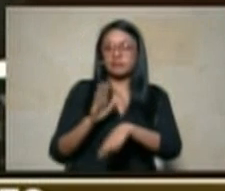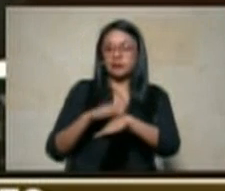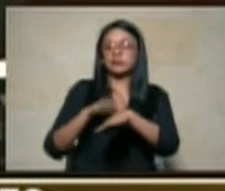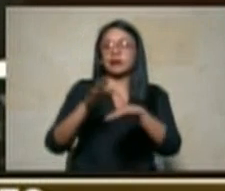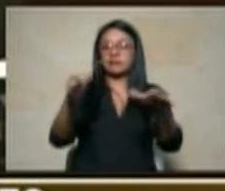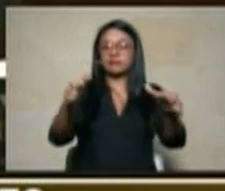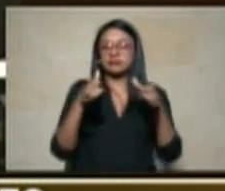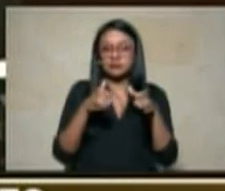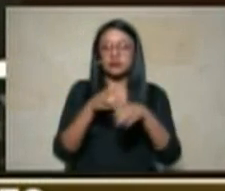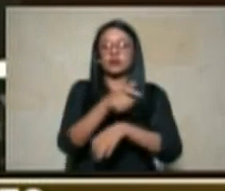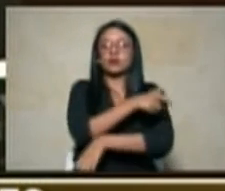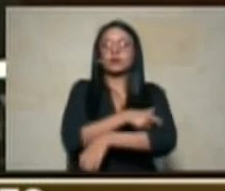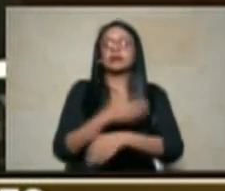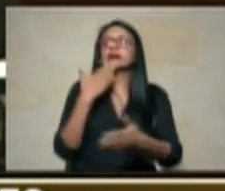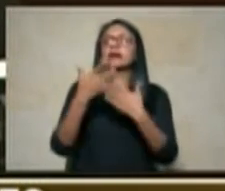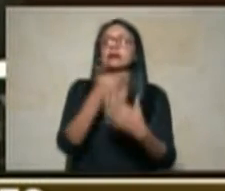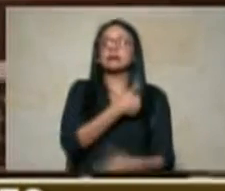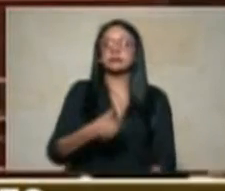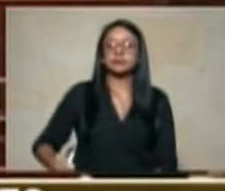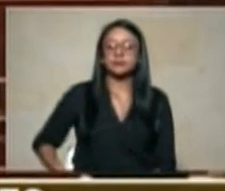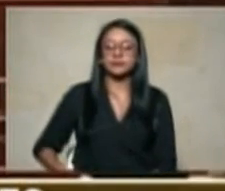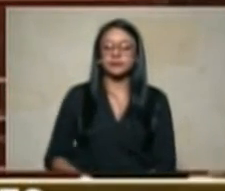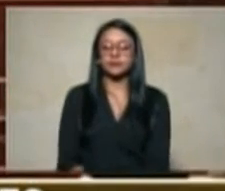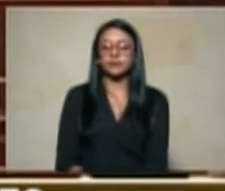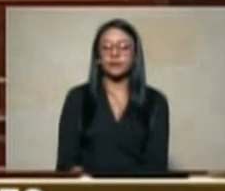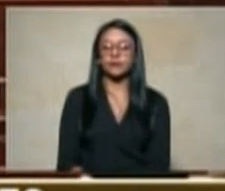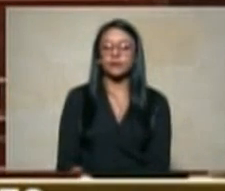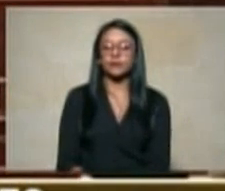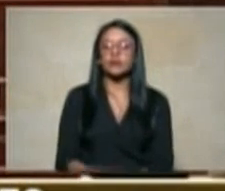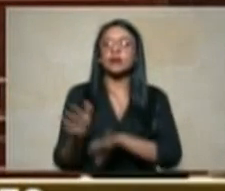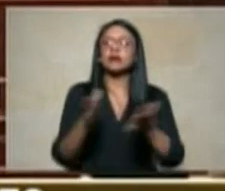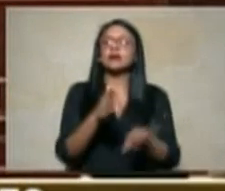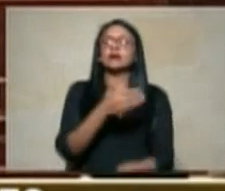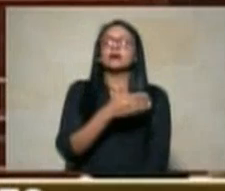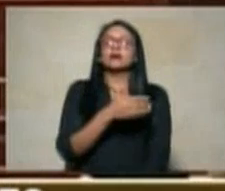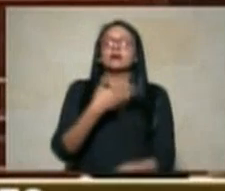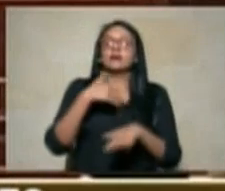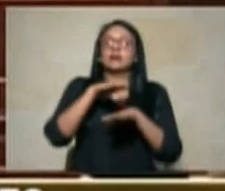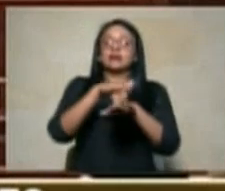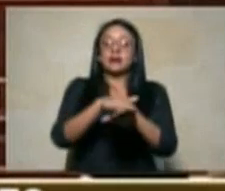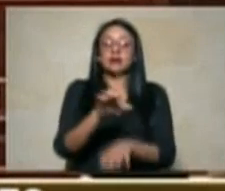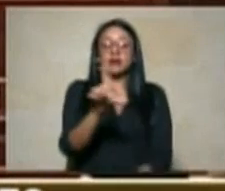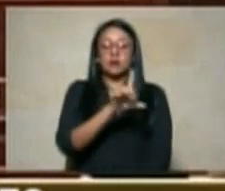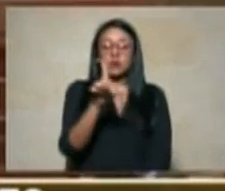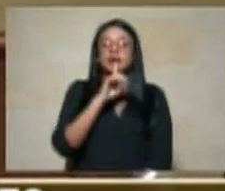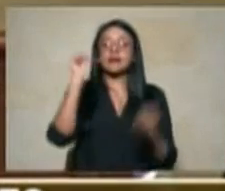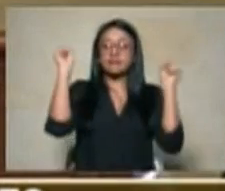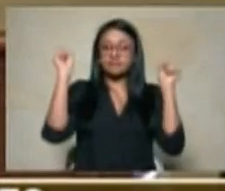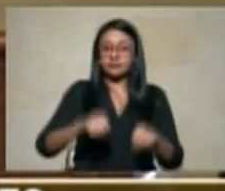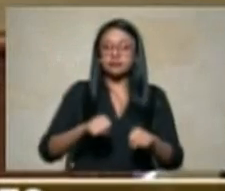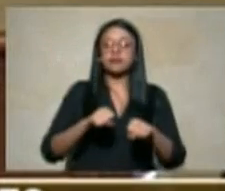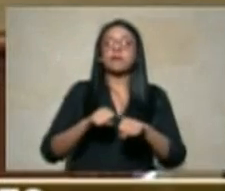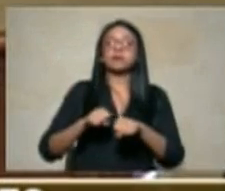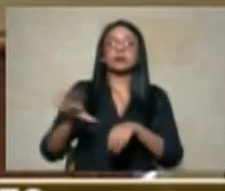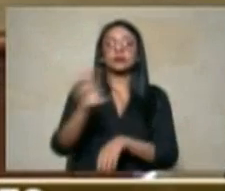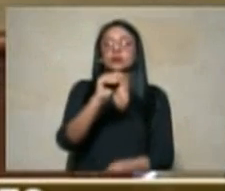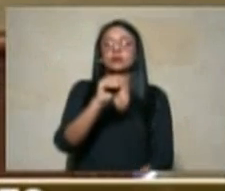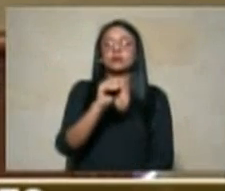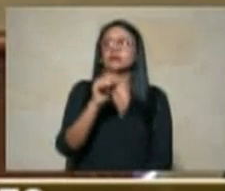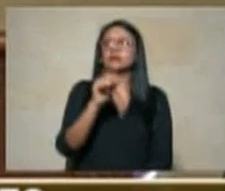Representante Edgar Gómez, desde el lunes les avisé a todos los representantes. Desde la semana pasada yo mencioné que íbamos a sesionar toda esta semana.